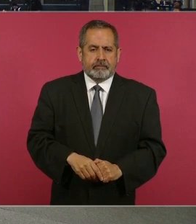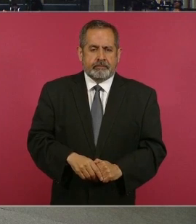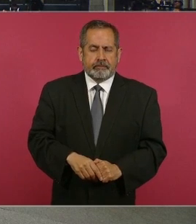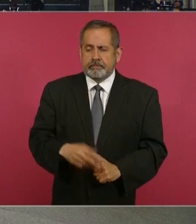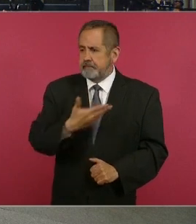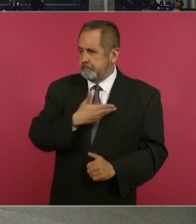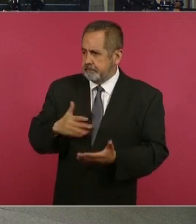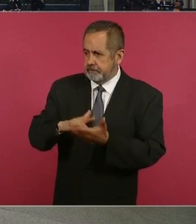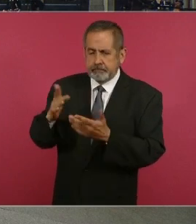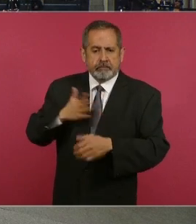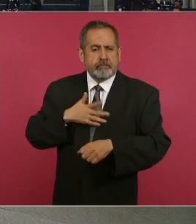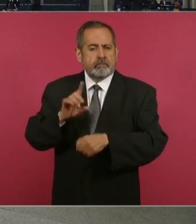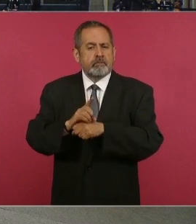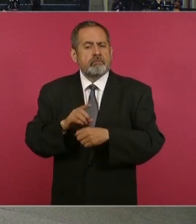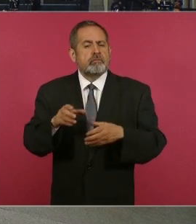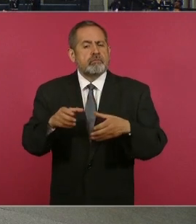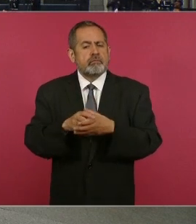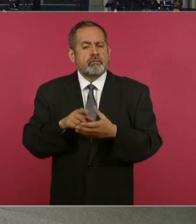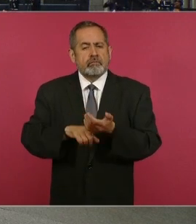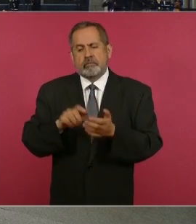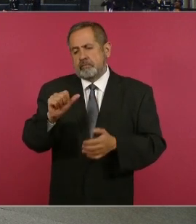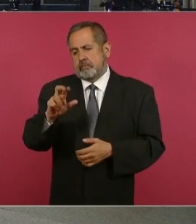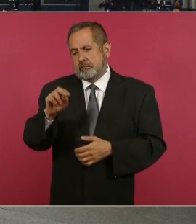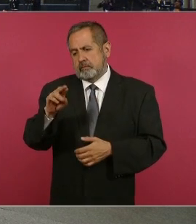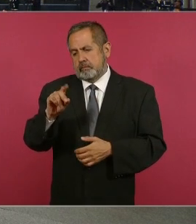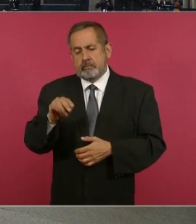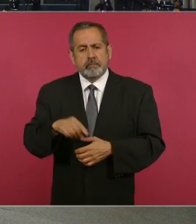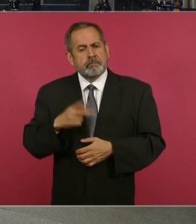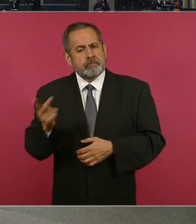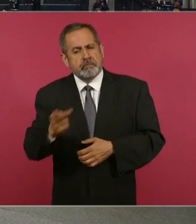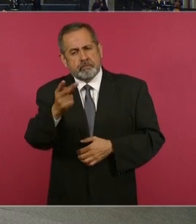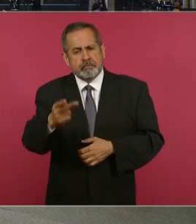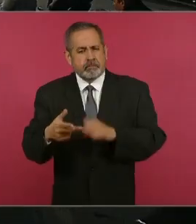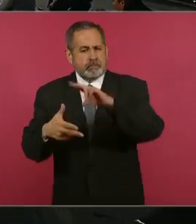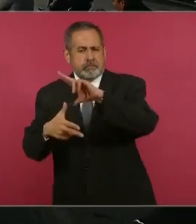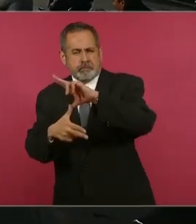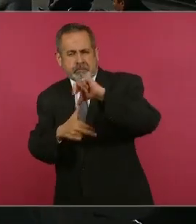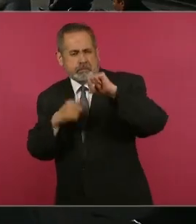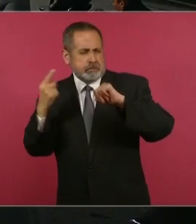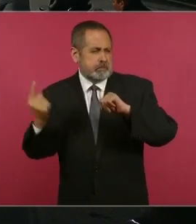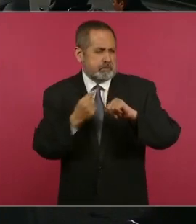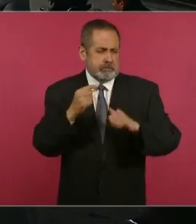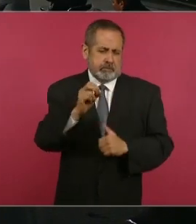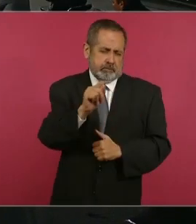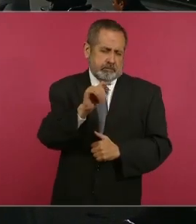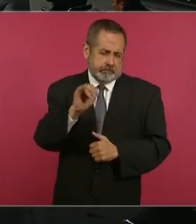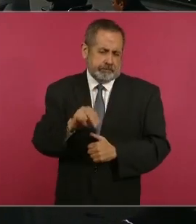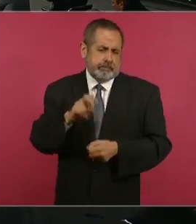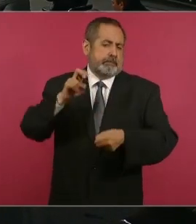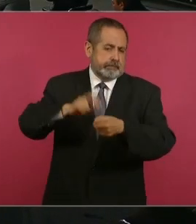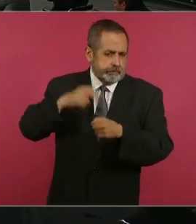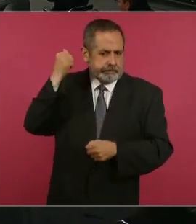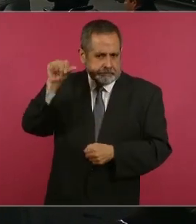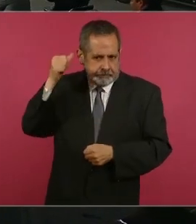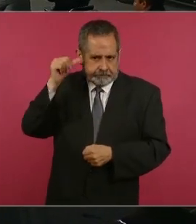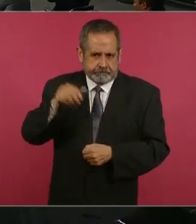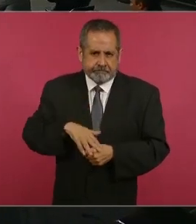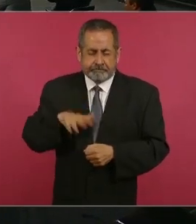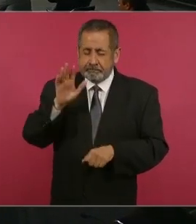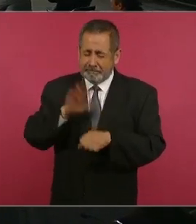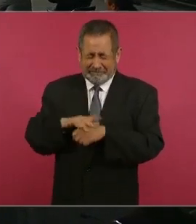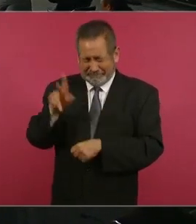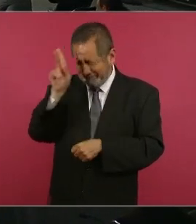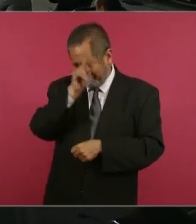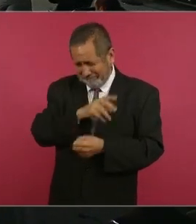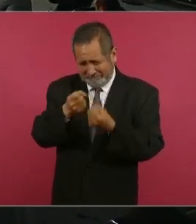Gracias, presidente. Buenos días, Armando Gama del 11. Preguntarle sobre el huracán Otis en Acapulco. Si bien la región más